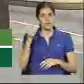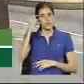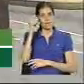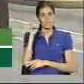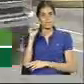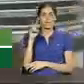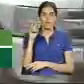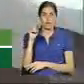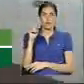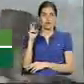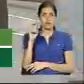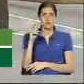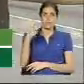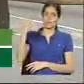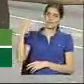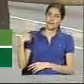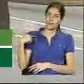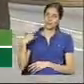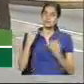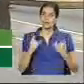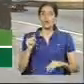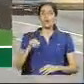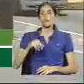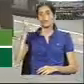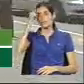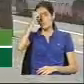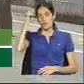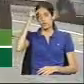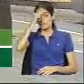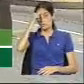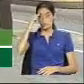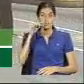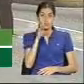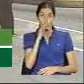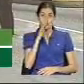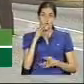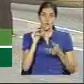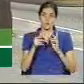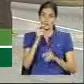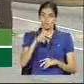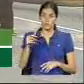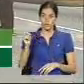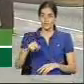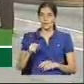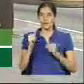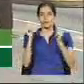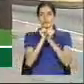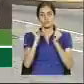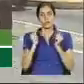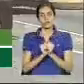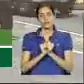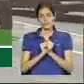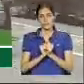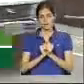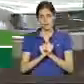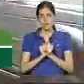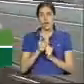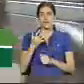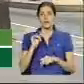viernes pasado, y ya hoy es domingo. Todavía hay gente aquí en el estado de Anzoátegui,